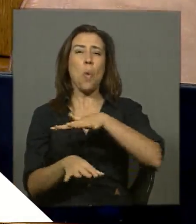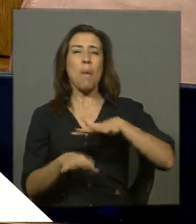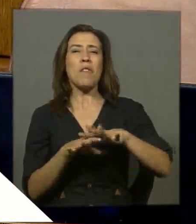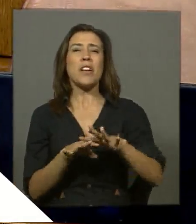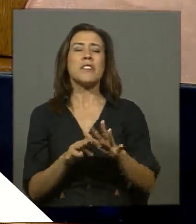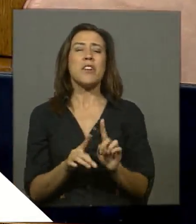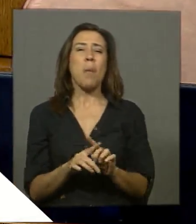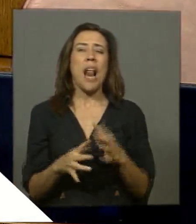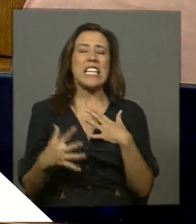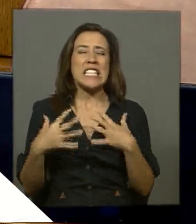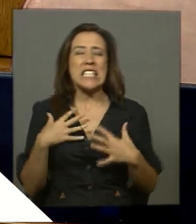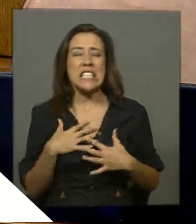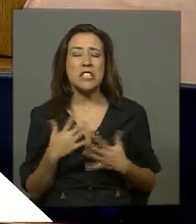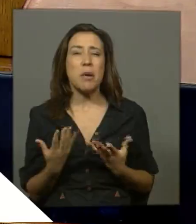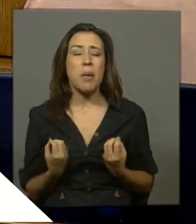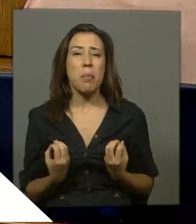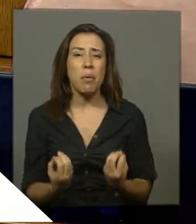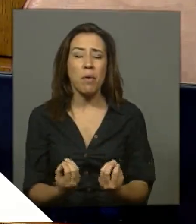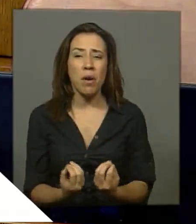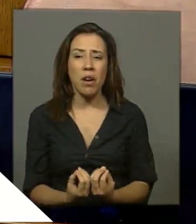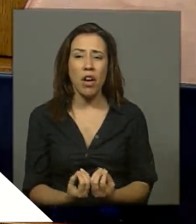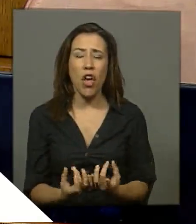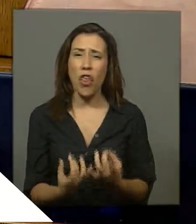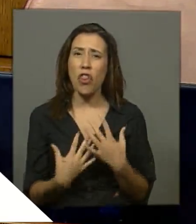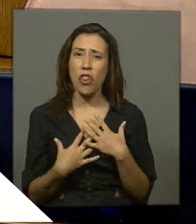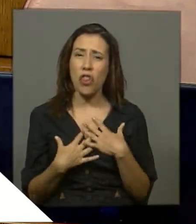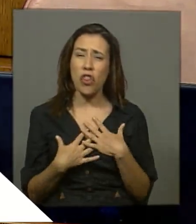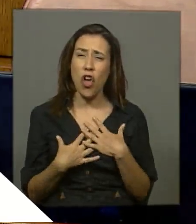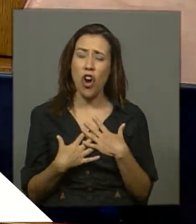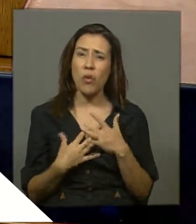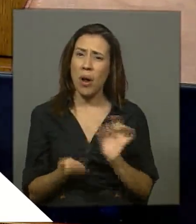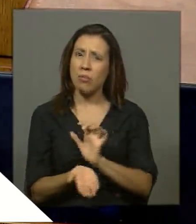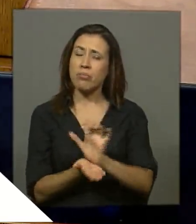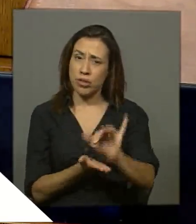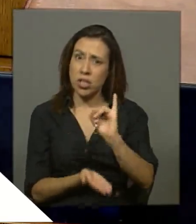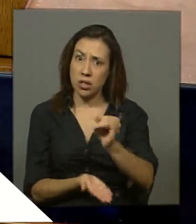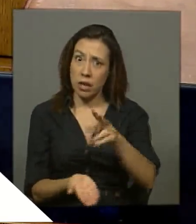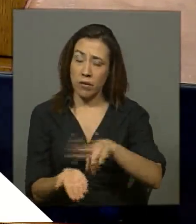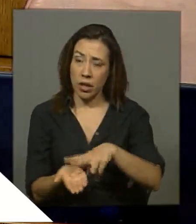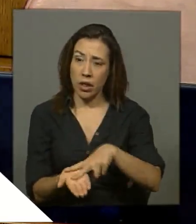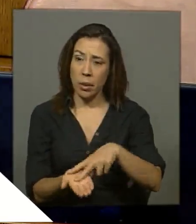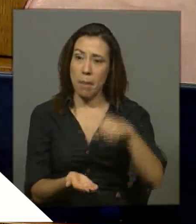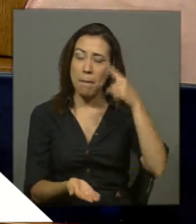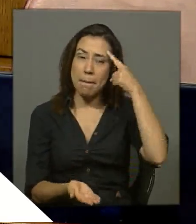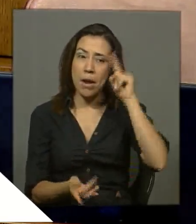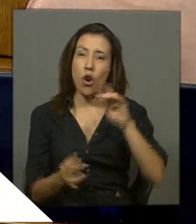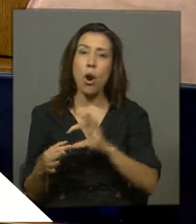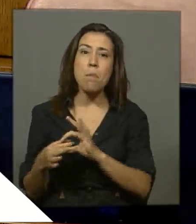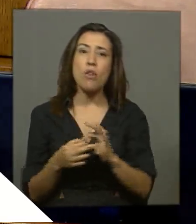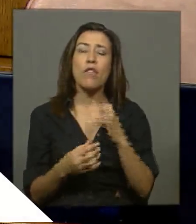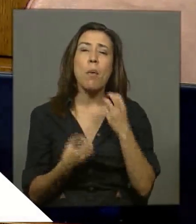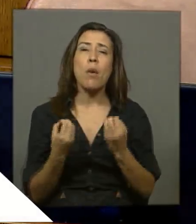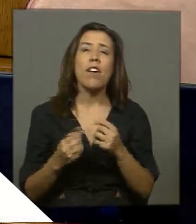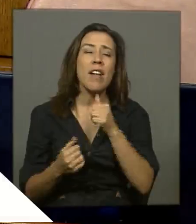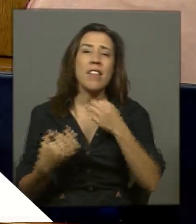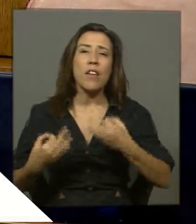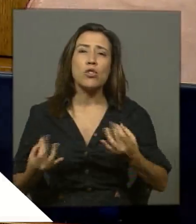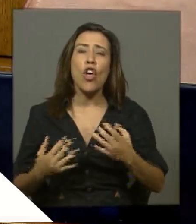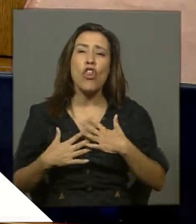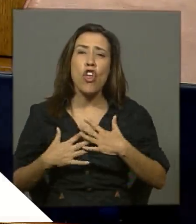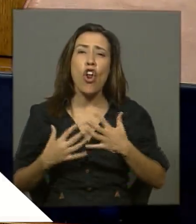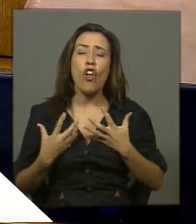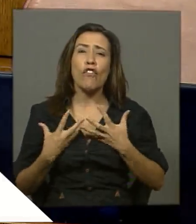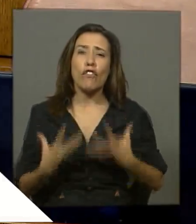síntomas los efectos dolorosos Y repudiables por cierto pero no las causas de la injusticia el dolor y